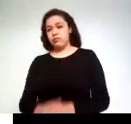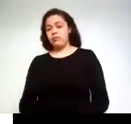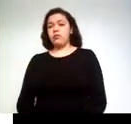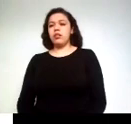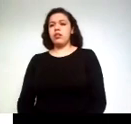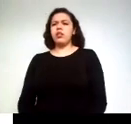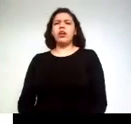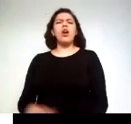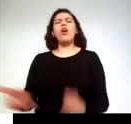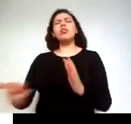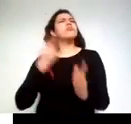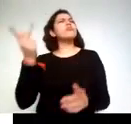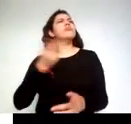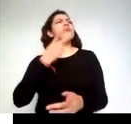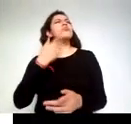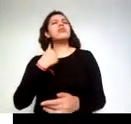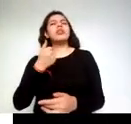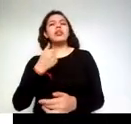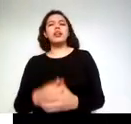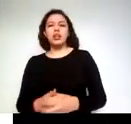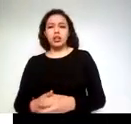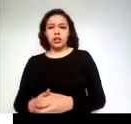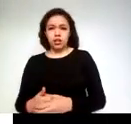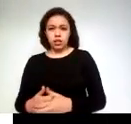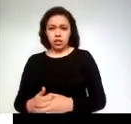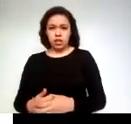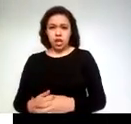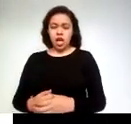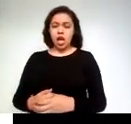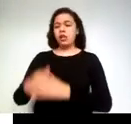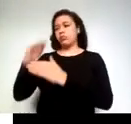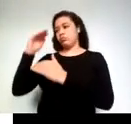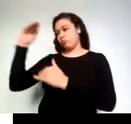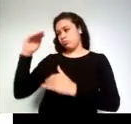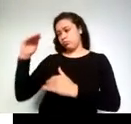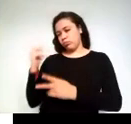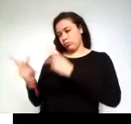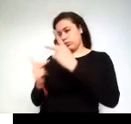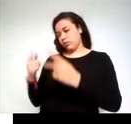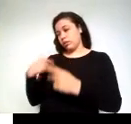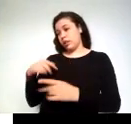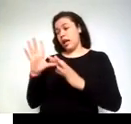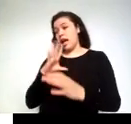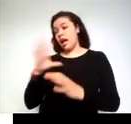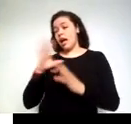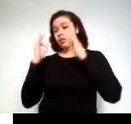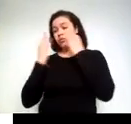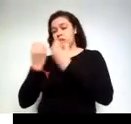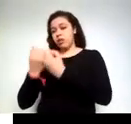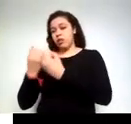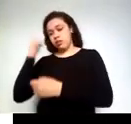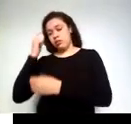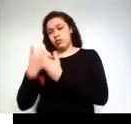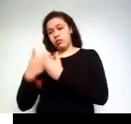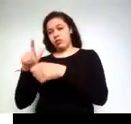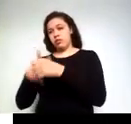Perdóname, ¿me repites la pregunta? No la entendí muy bien. Sí, ¿hay formularios donde uno puede identificar si existe el factor de riesgos psicosociales? Sí,